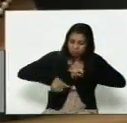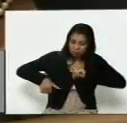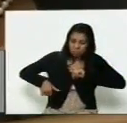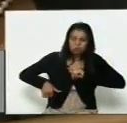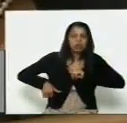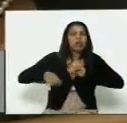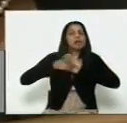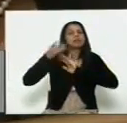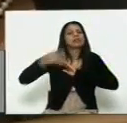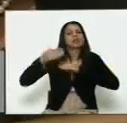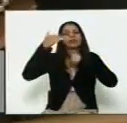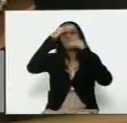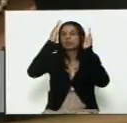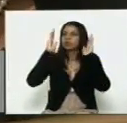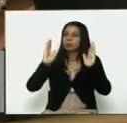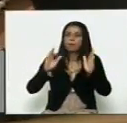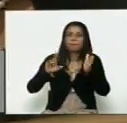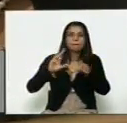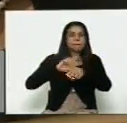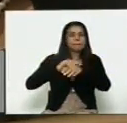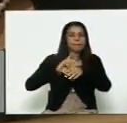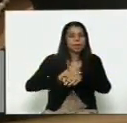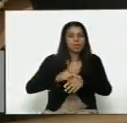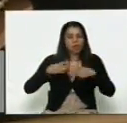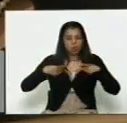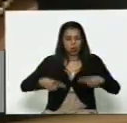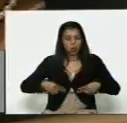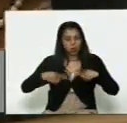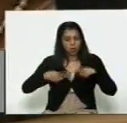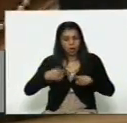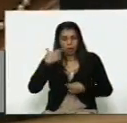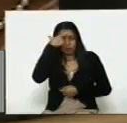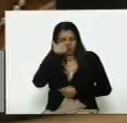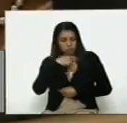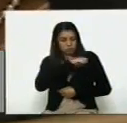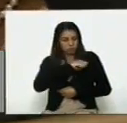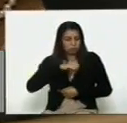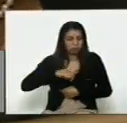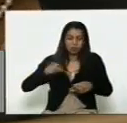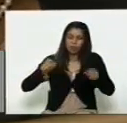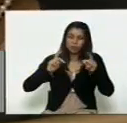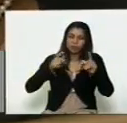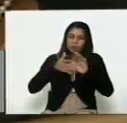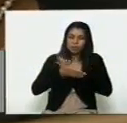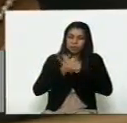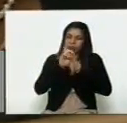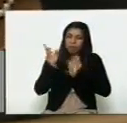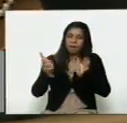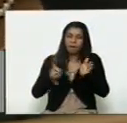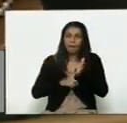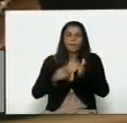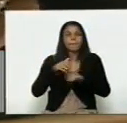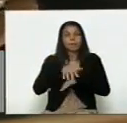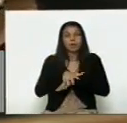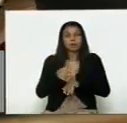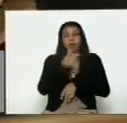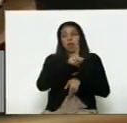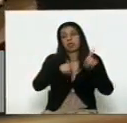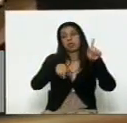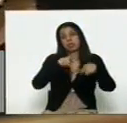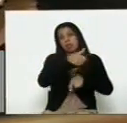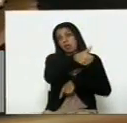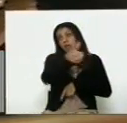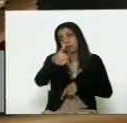médica humanizada, personalizada, oportuna, adecuada e integral a su condición de